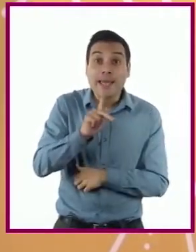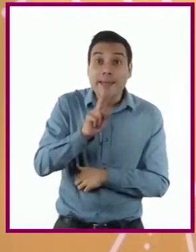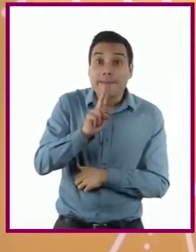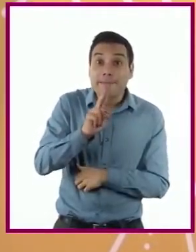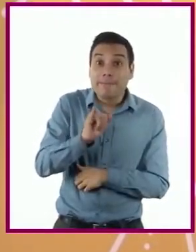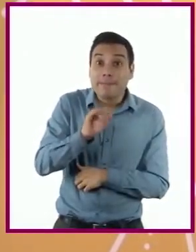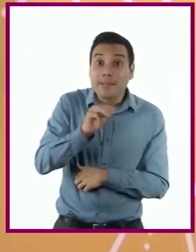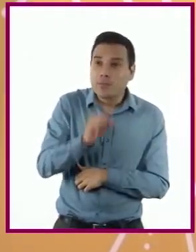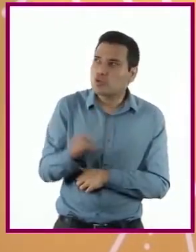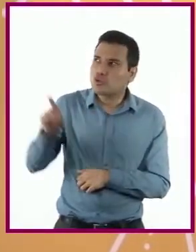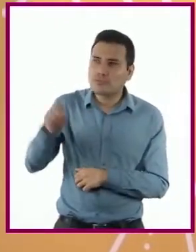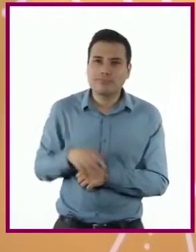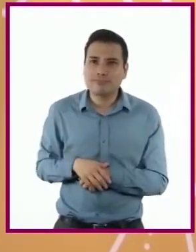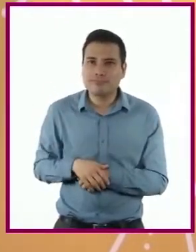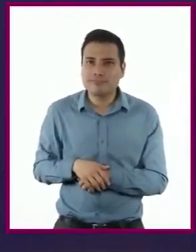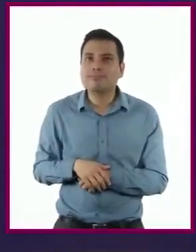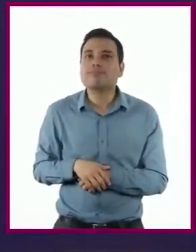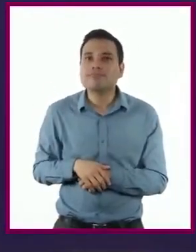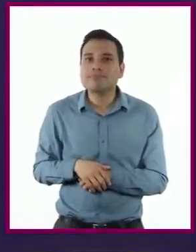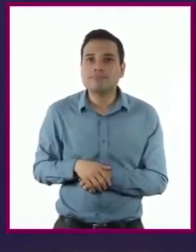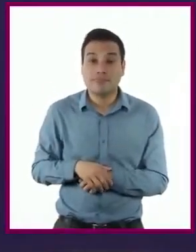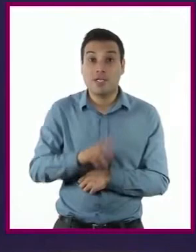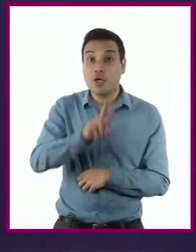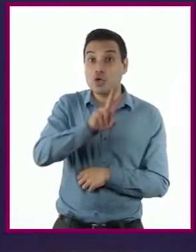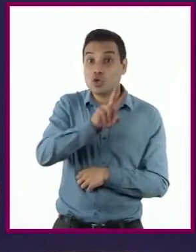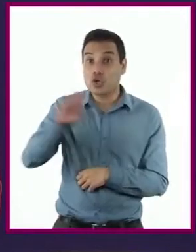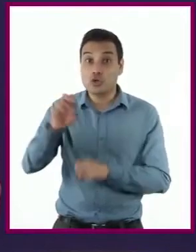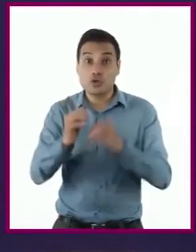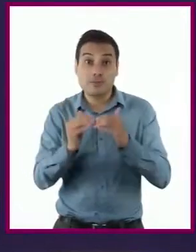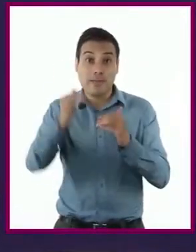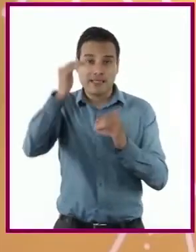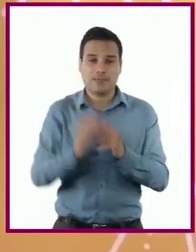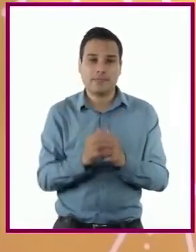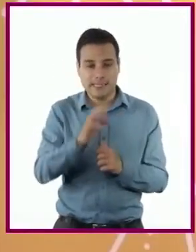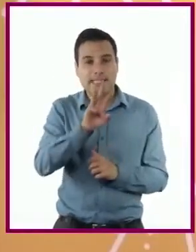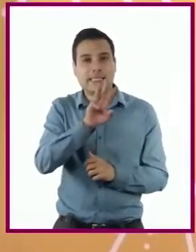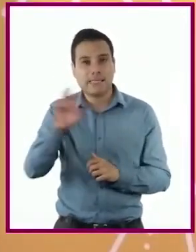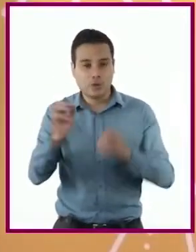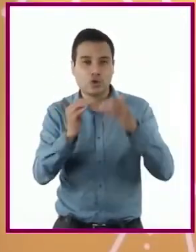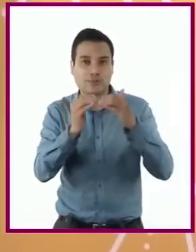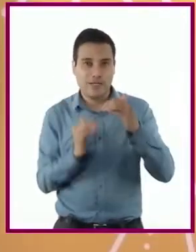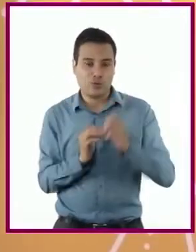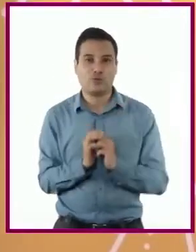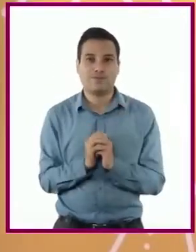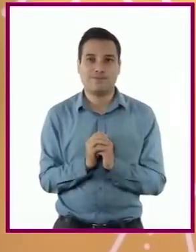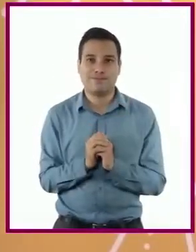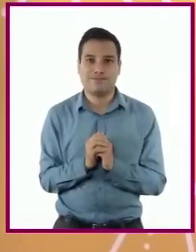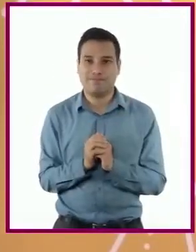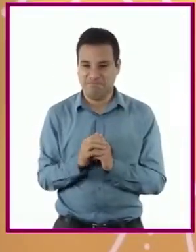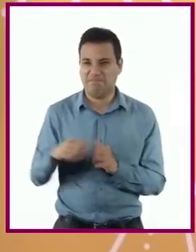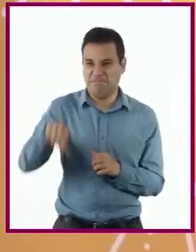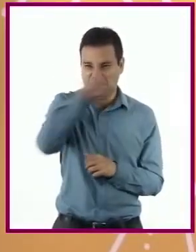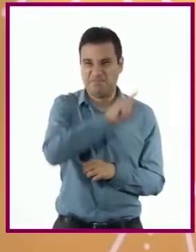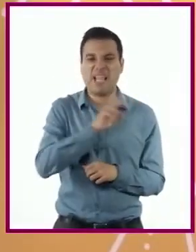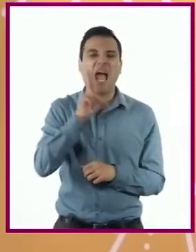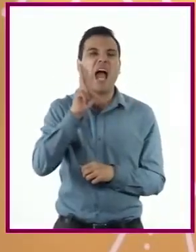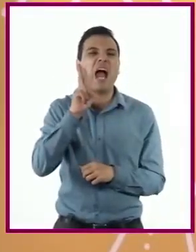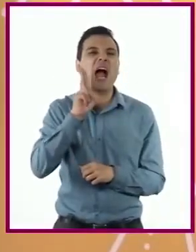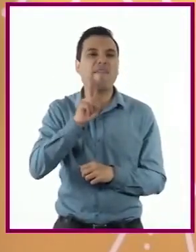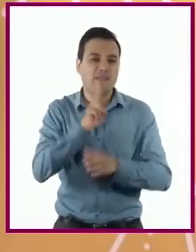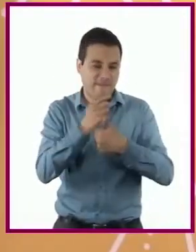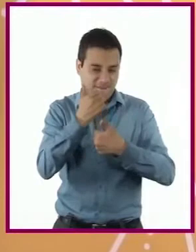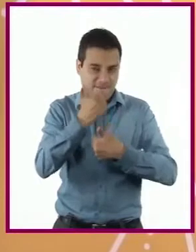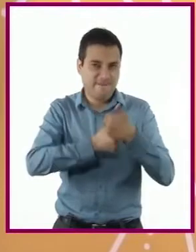este código son mayores que 200 y menores que 300. Para ustedes en casa, se ofrece el desafío de que